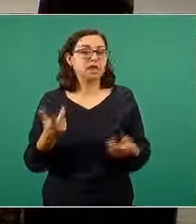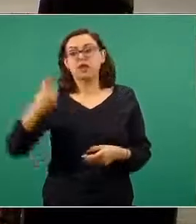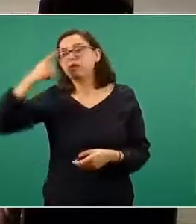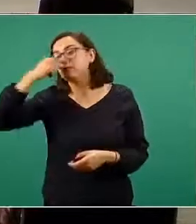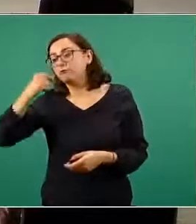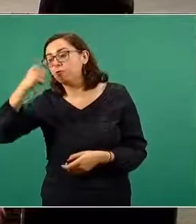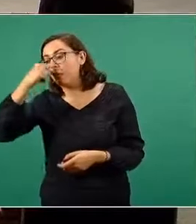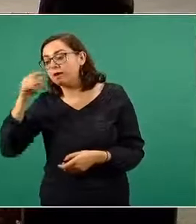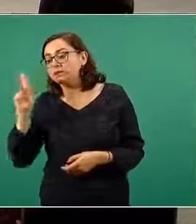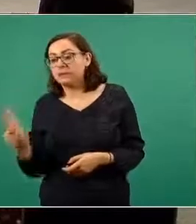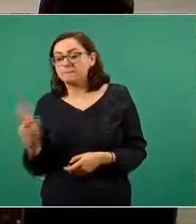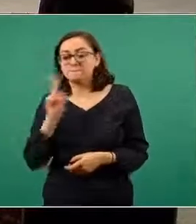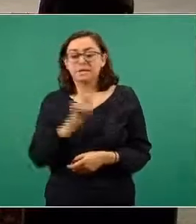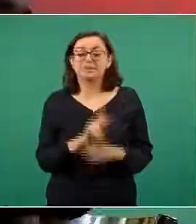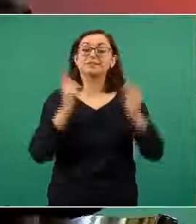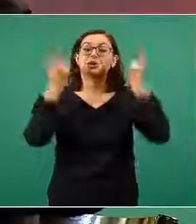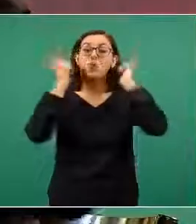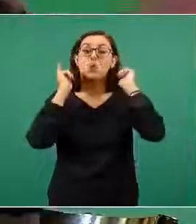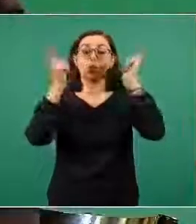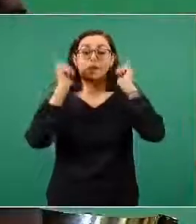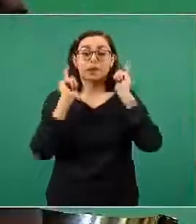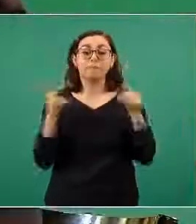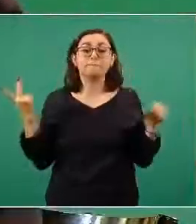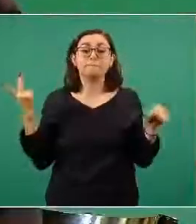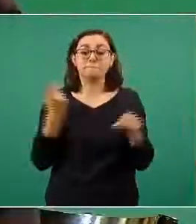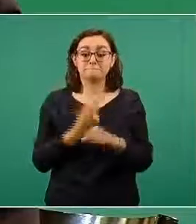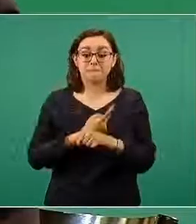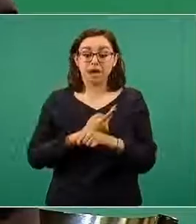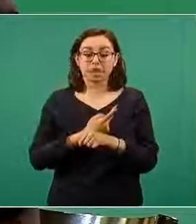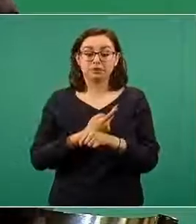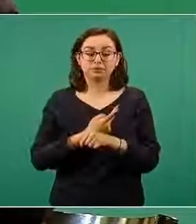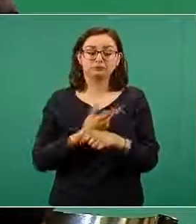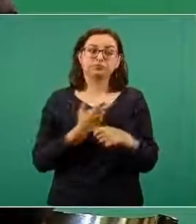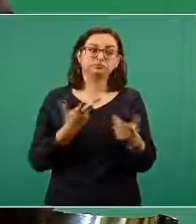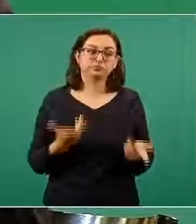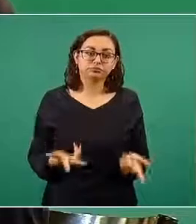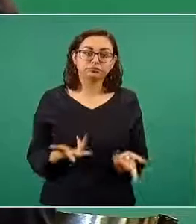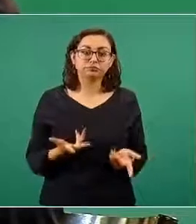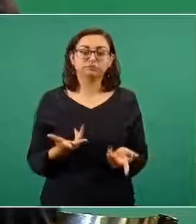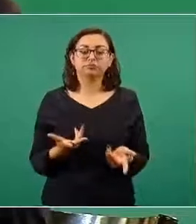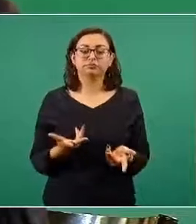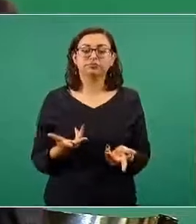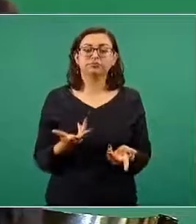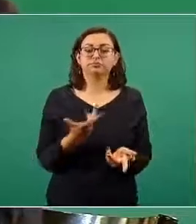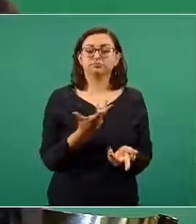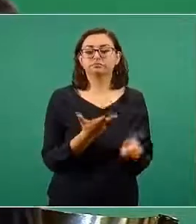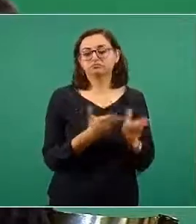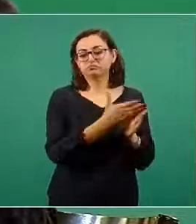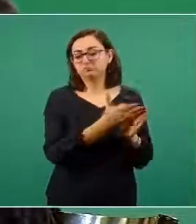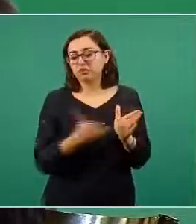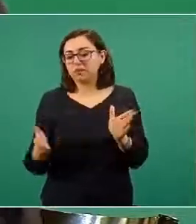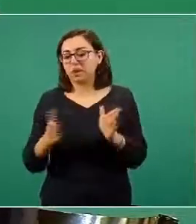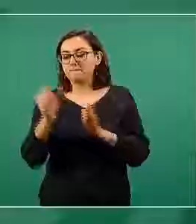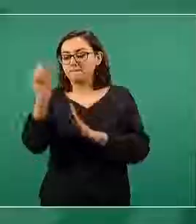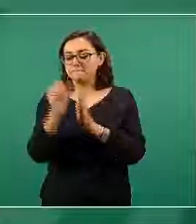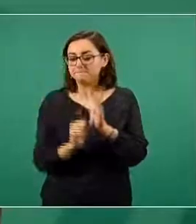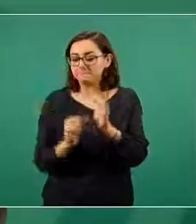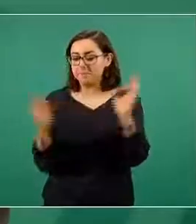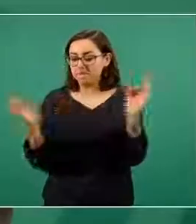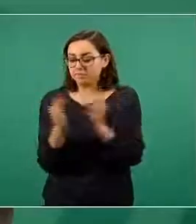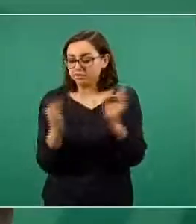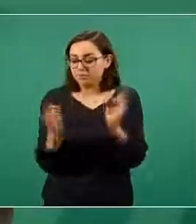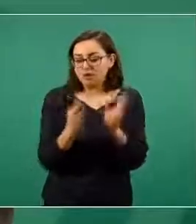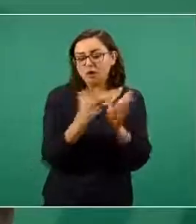la influenza durante algunos meses, con un no silencio epidemiológico, pero sí con actividad baja,